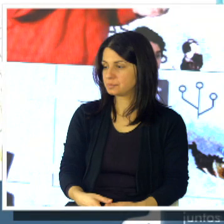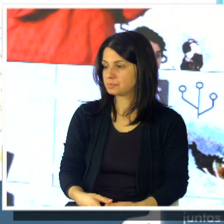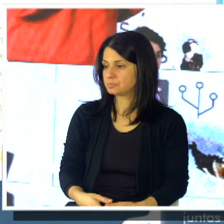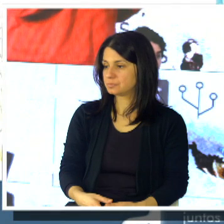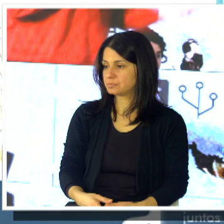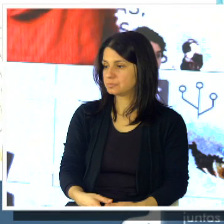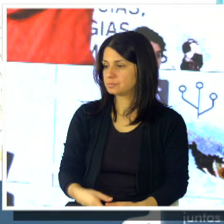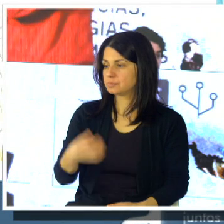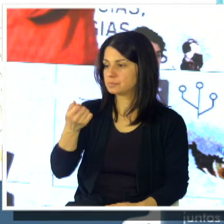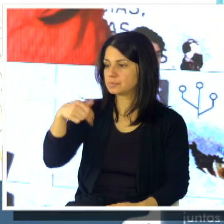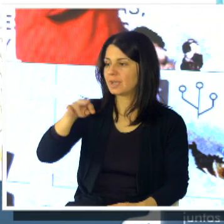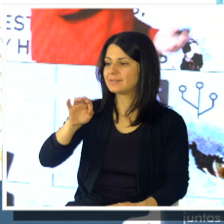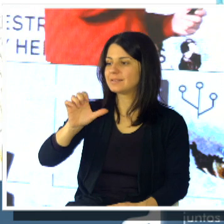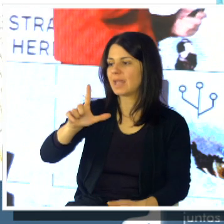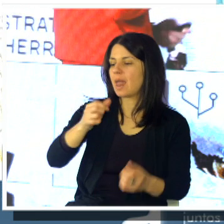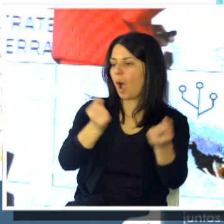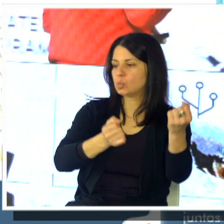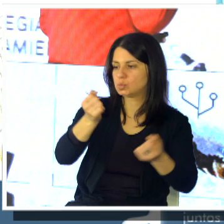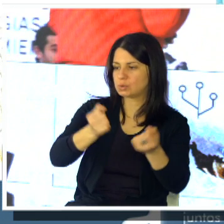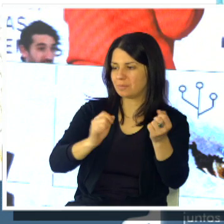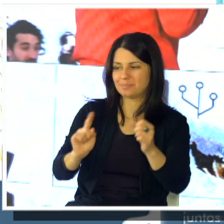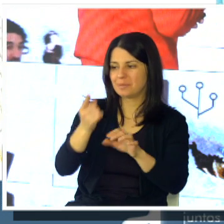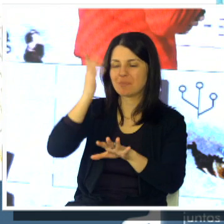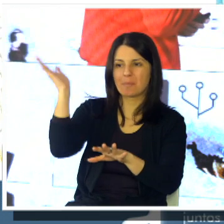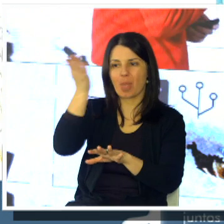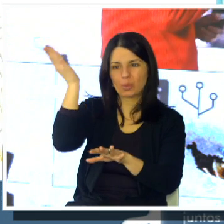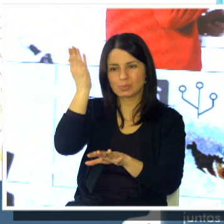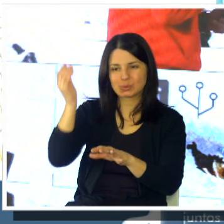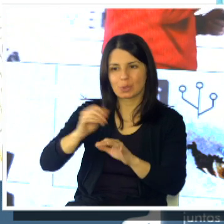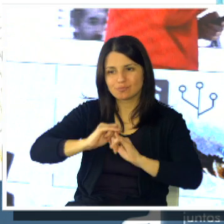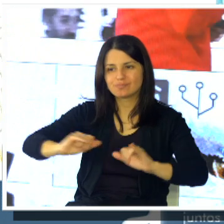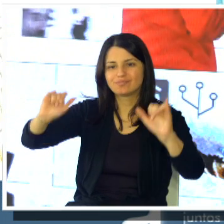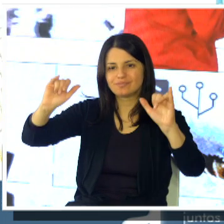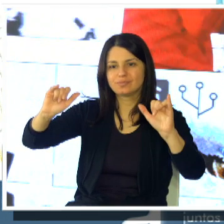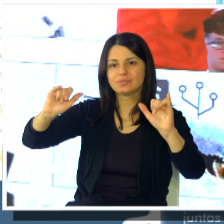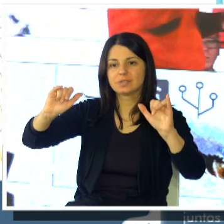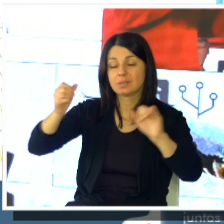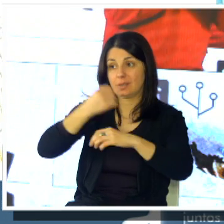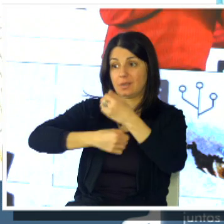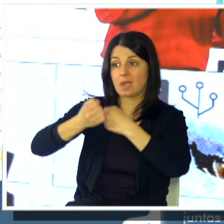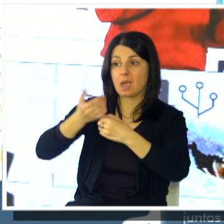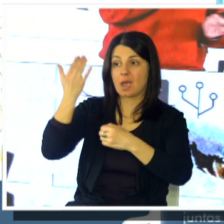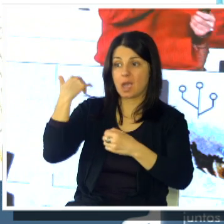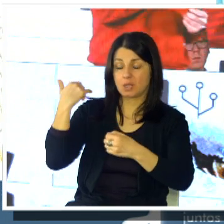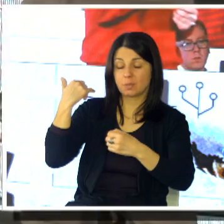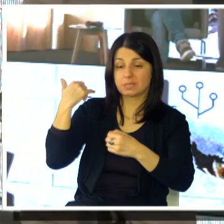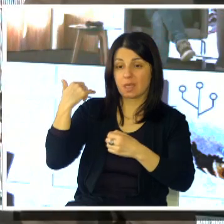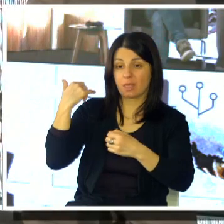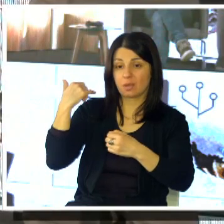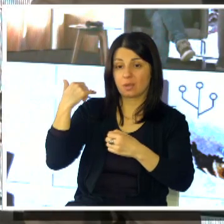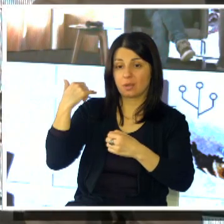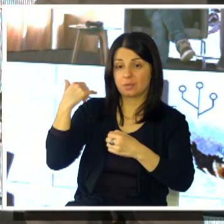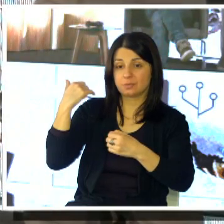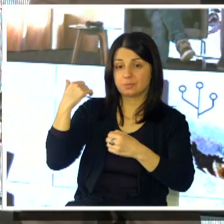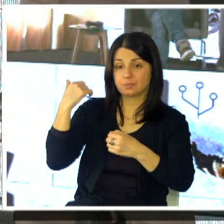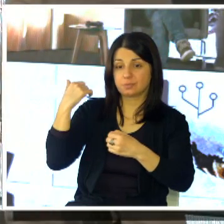Antel Auto, uno de los productos que hemos lanzado en el año pasado, que